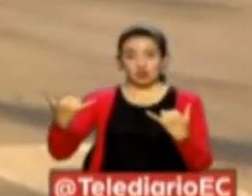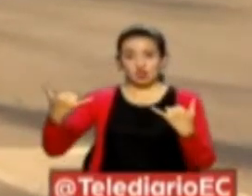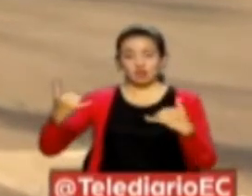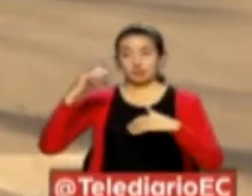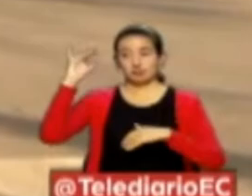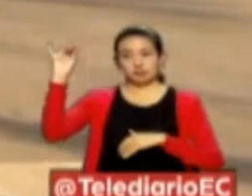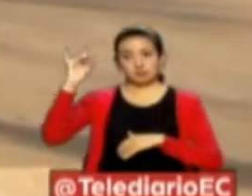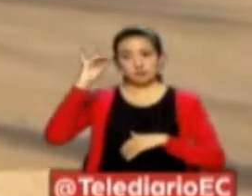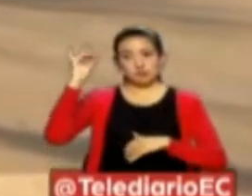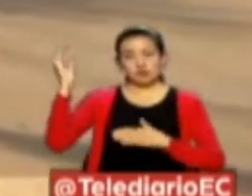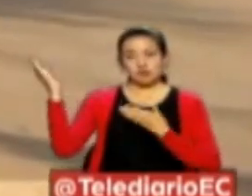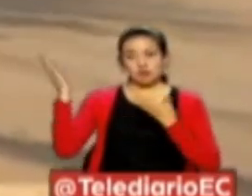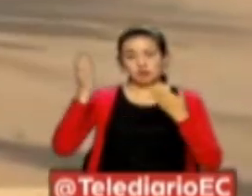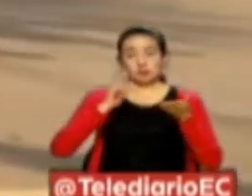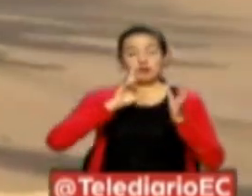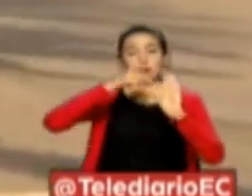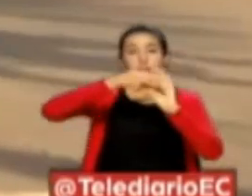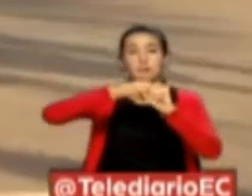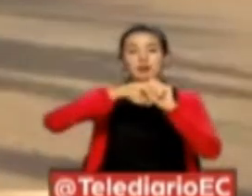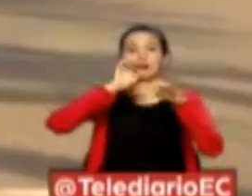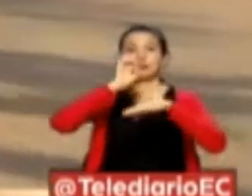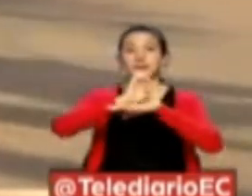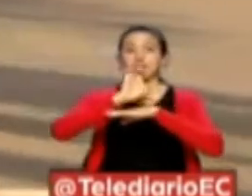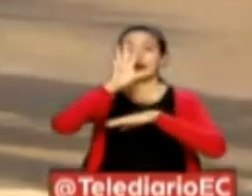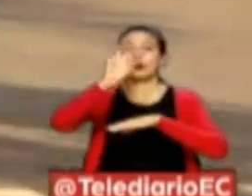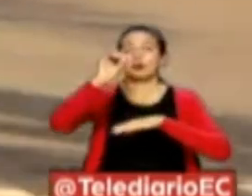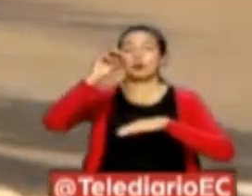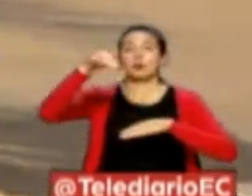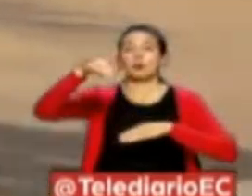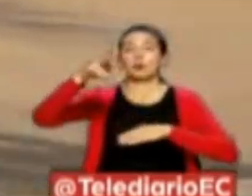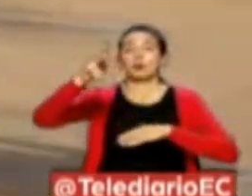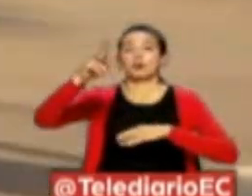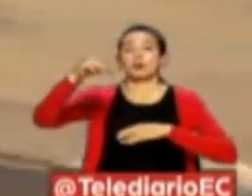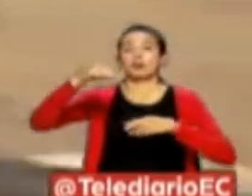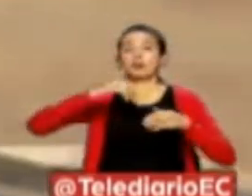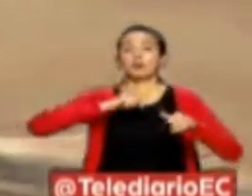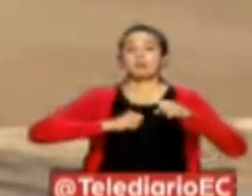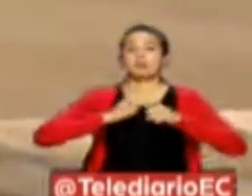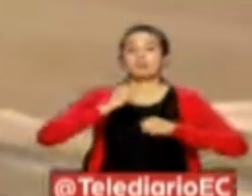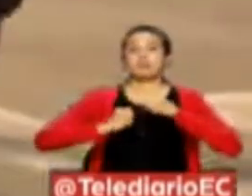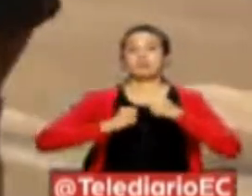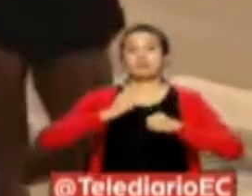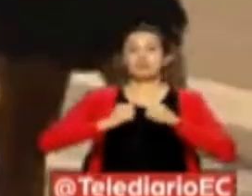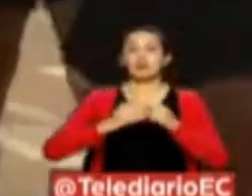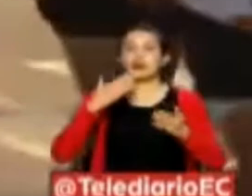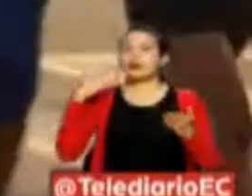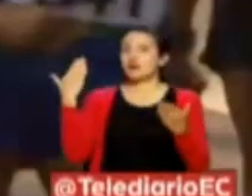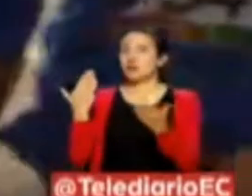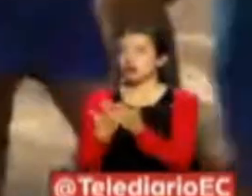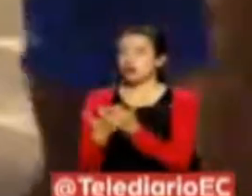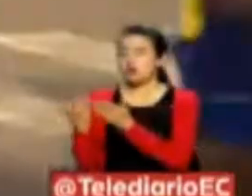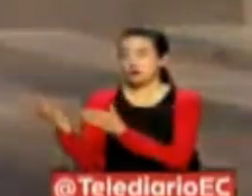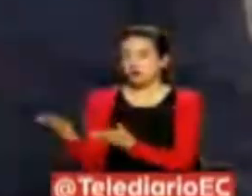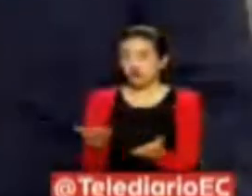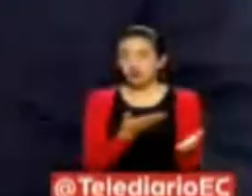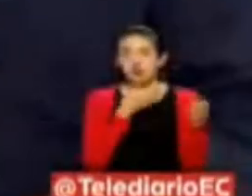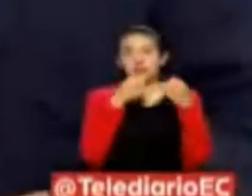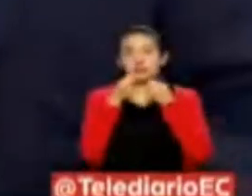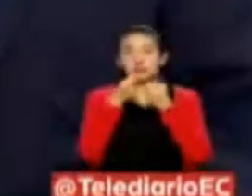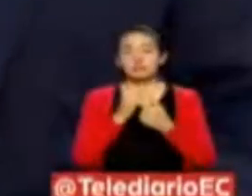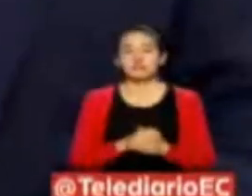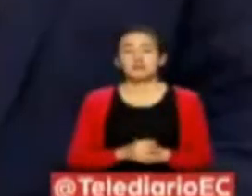la participación de ecuador en los 50 kilómetros marcha muchísimas gracias a esta invitación